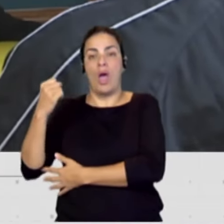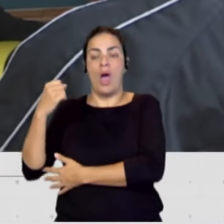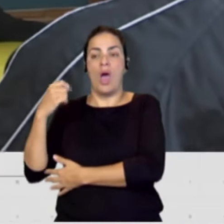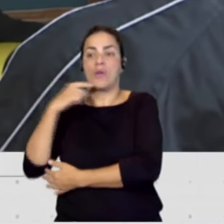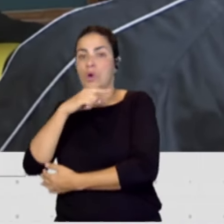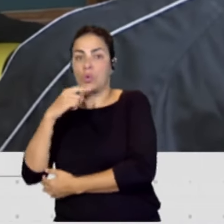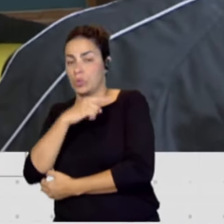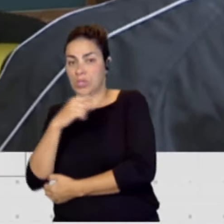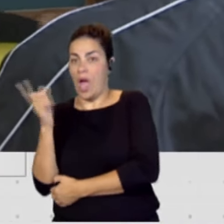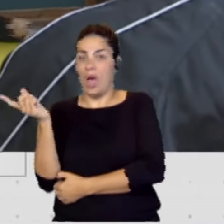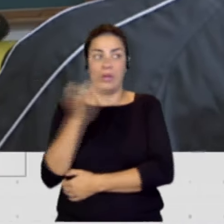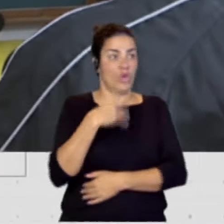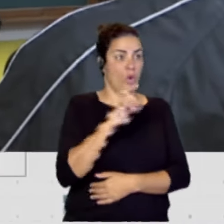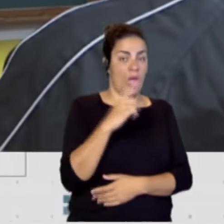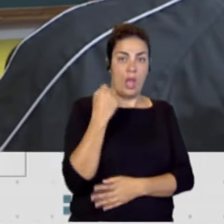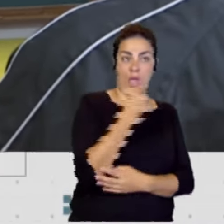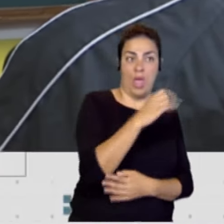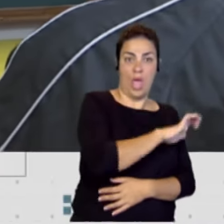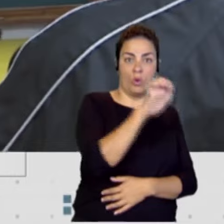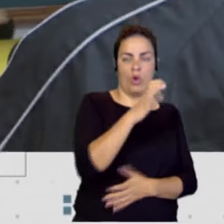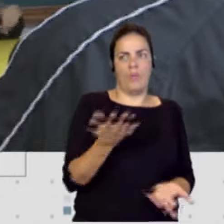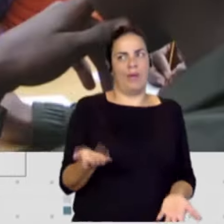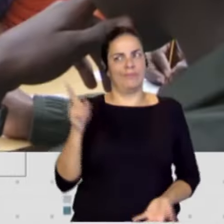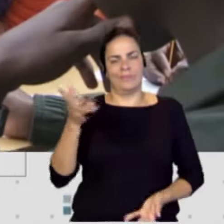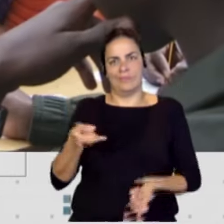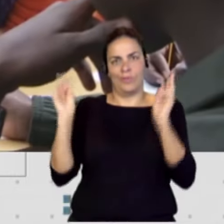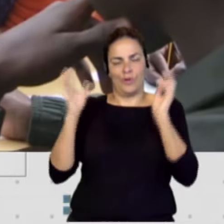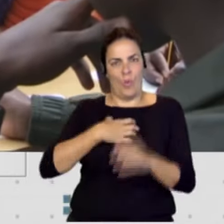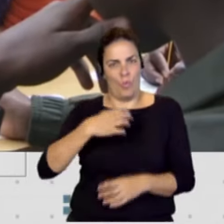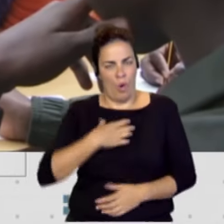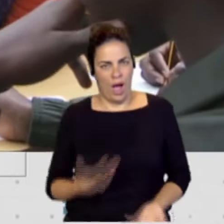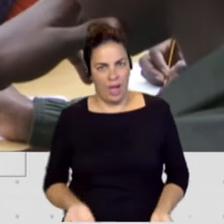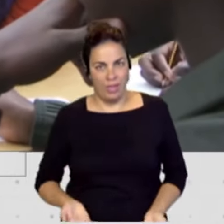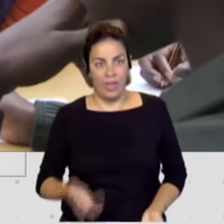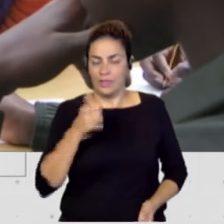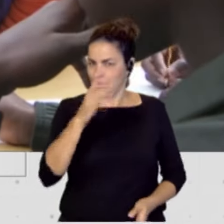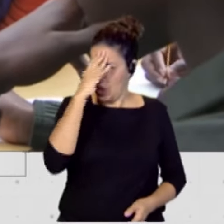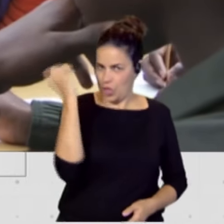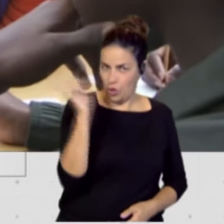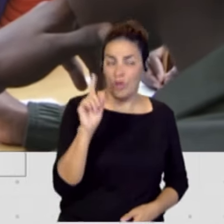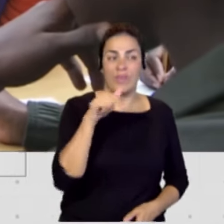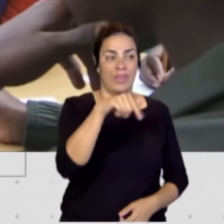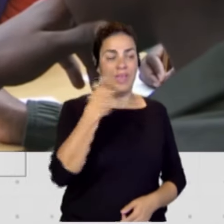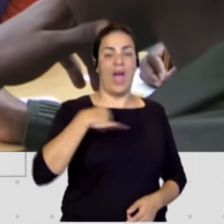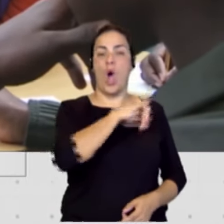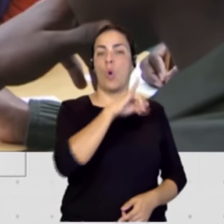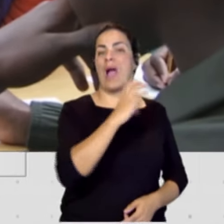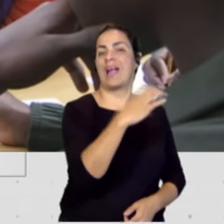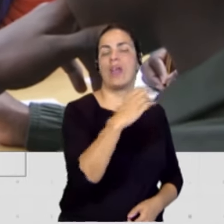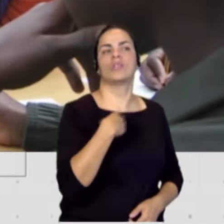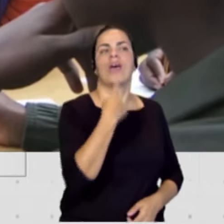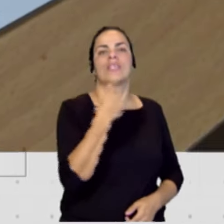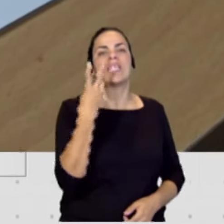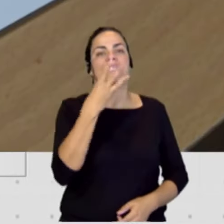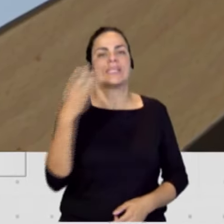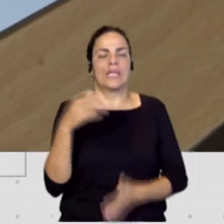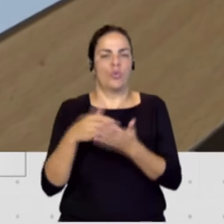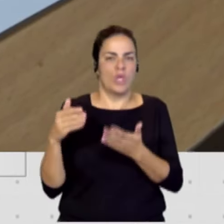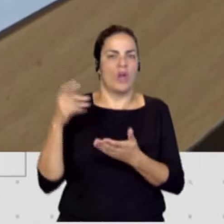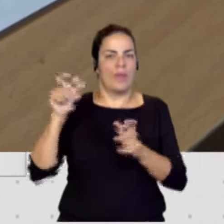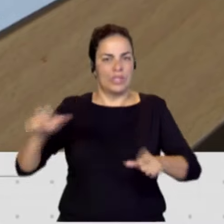vale pero es que eso tampoco se puede permitir Entonces no te olvides Juan Carlos ha hablado de 300,000000 de habitantes y yo digo